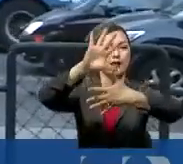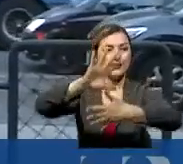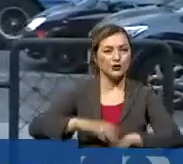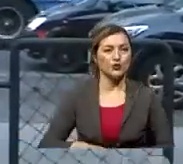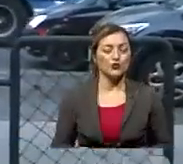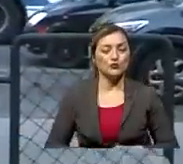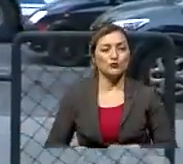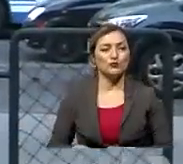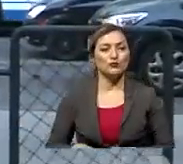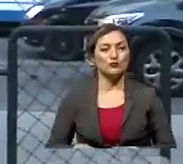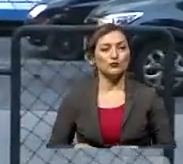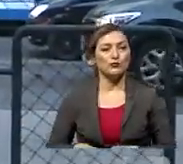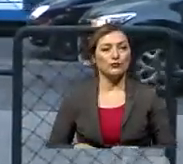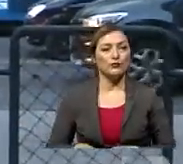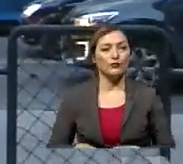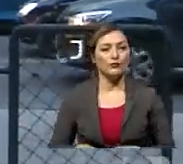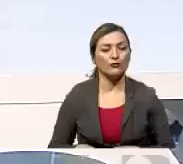Luna, 24 horas.